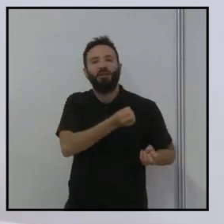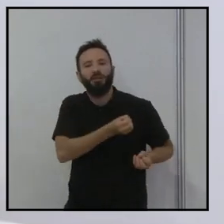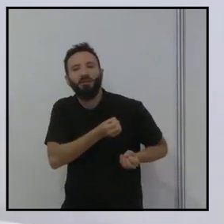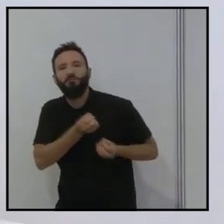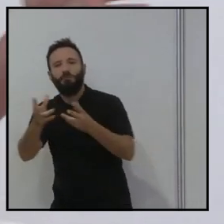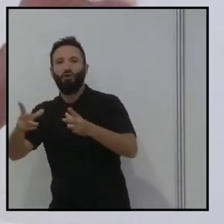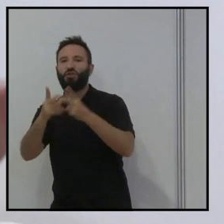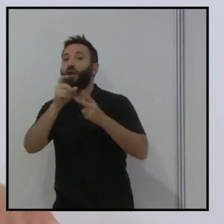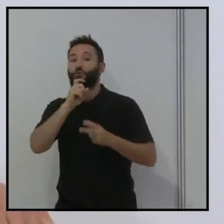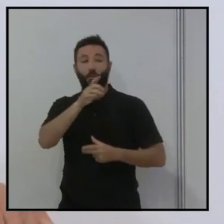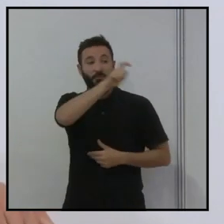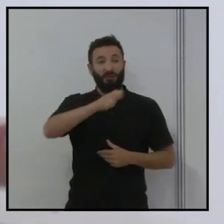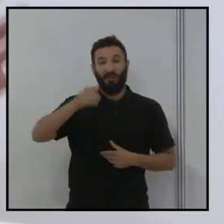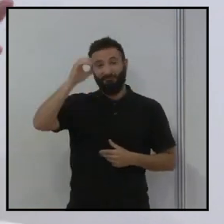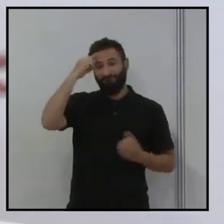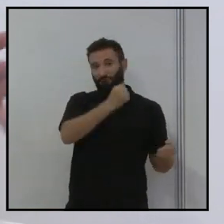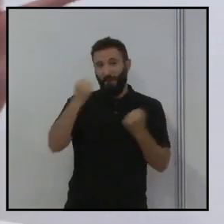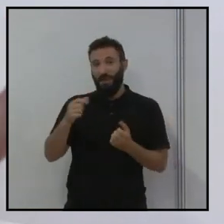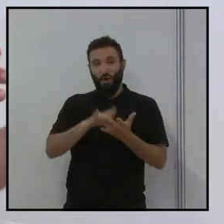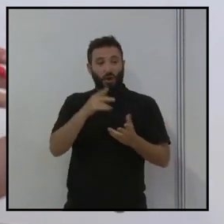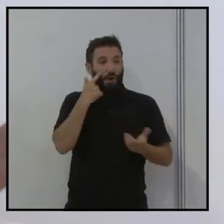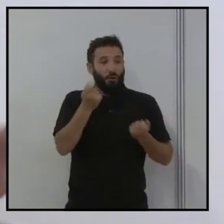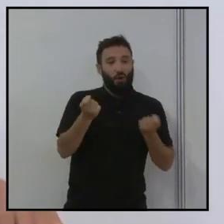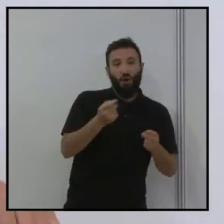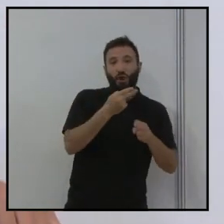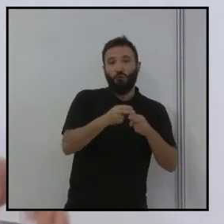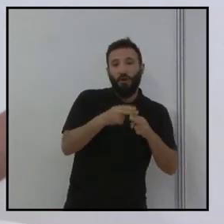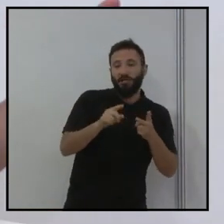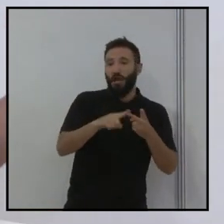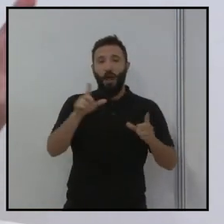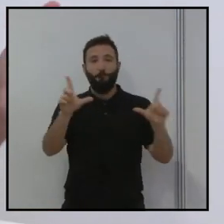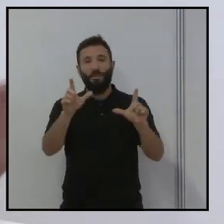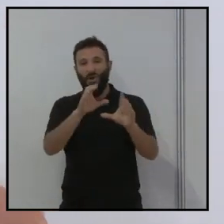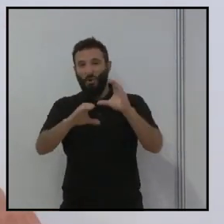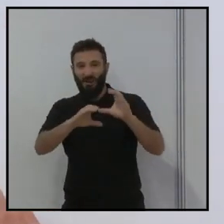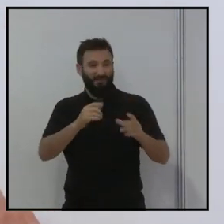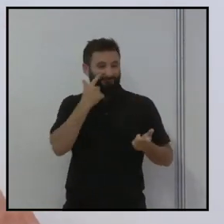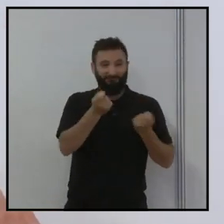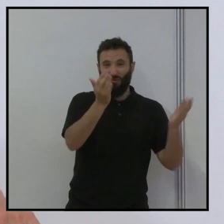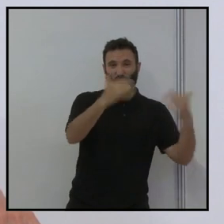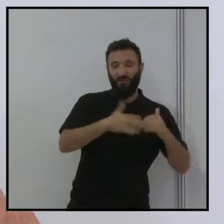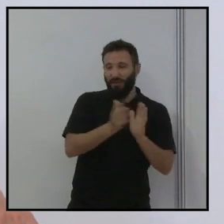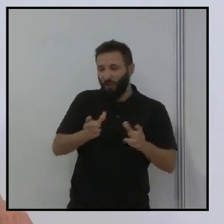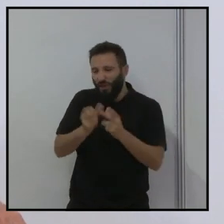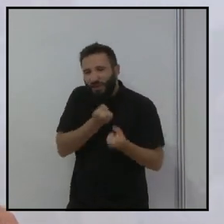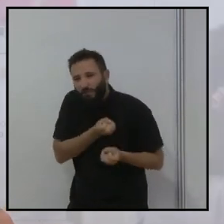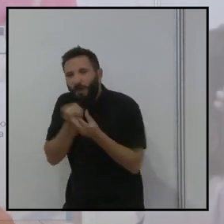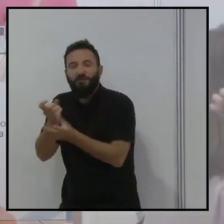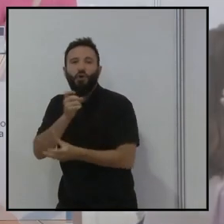no controlan los medios, no controlan la política. Entonces, bueno, pues la política debería apoyarse un poco más en la ciencia, sí. Y los medios, pues un poco lo que ya hemos